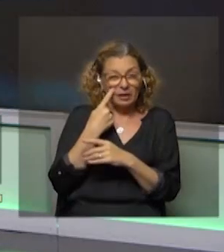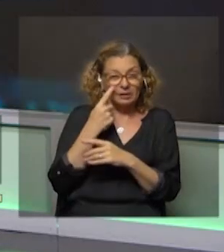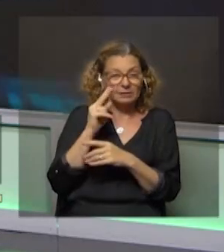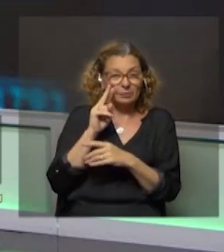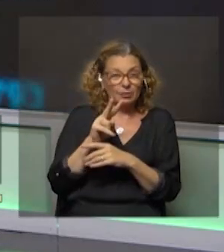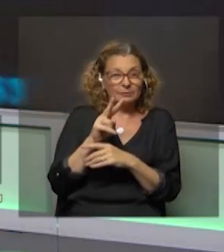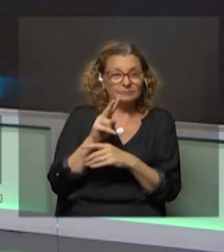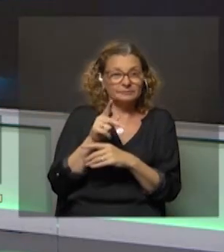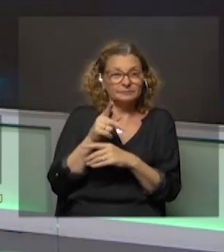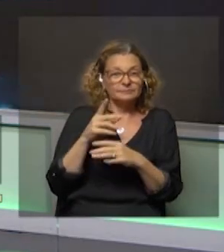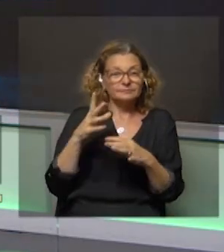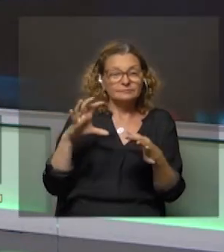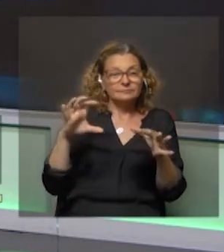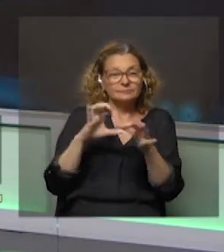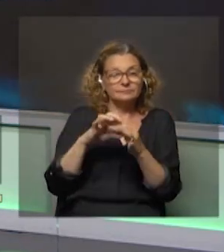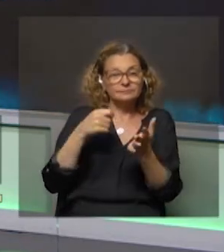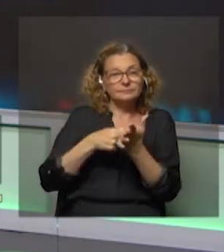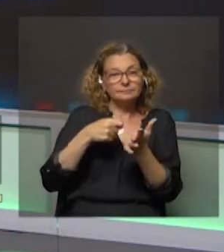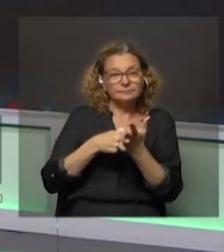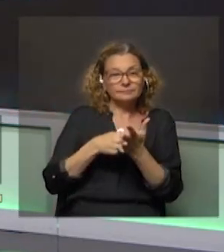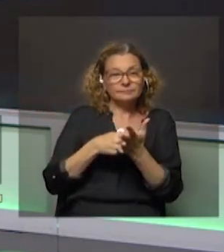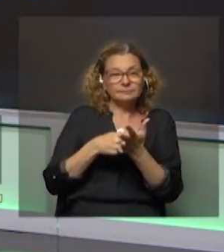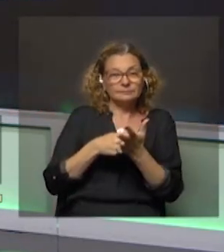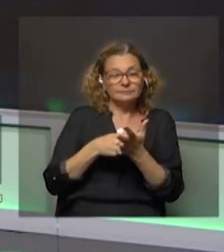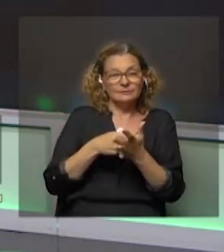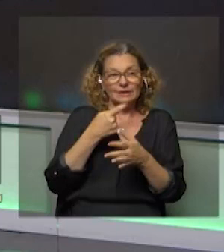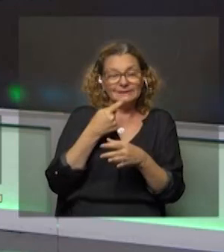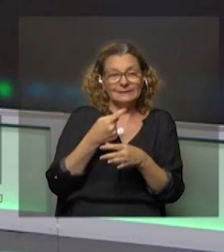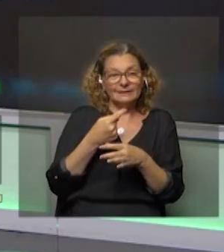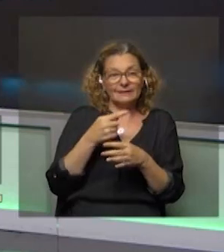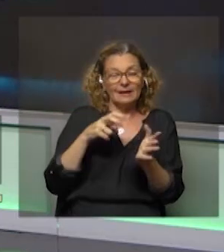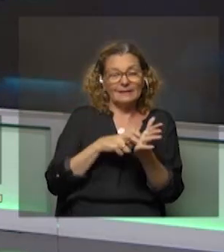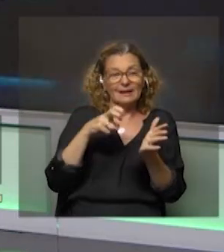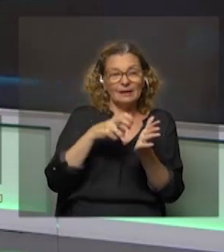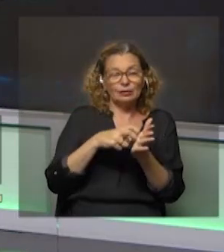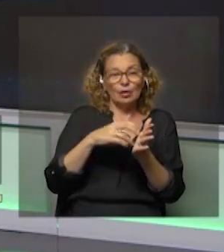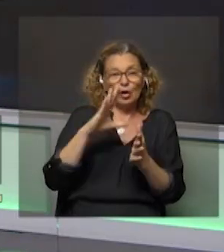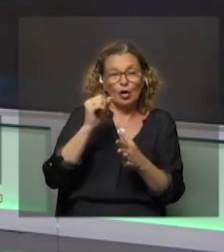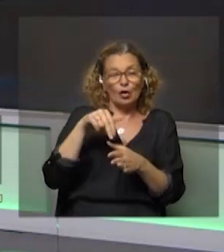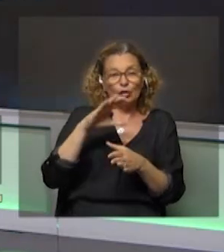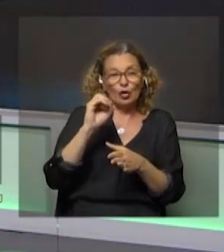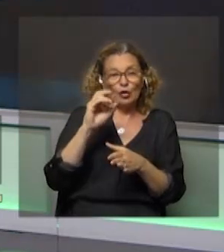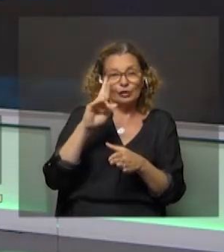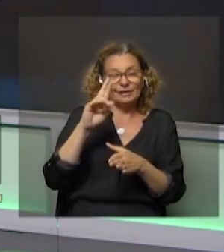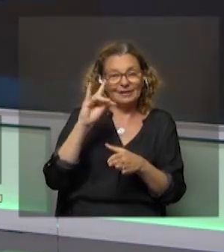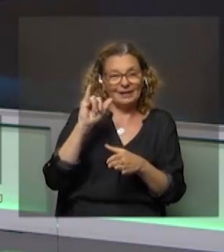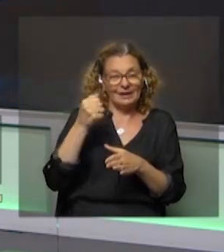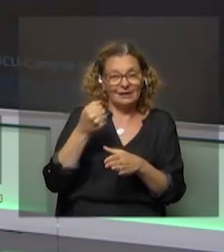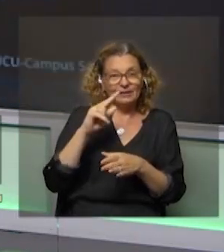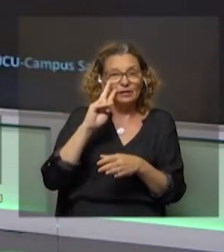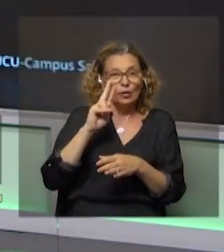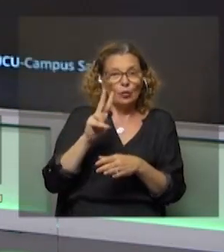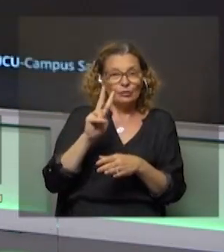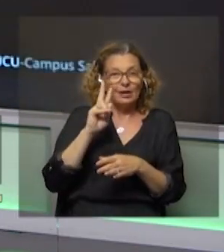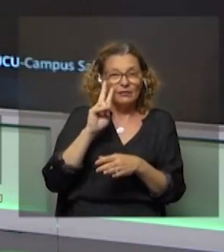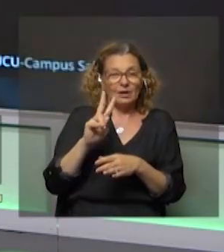exactamente Cuál es la relación de precio que hay entre lo que es salto y Concordia Sí eso es lo que tendríamos ahora en la segunda placa